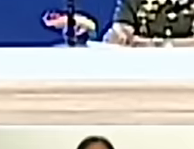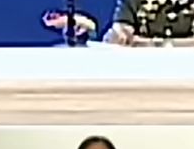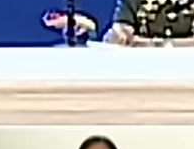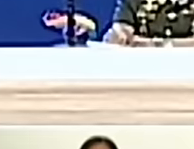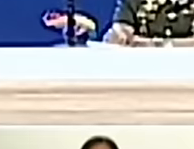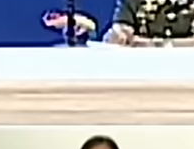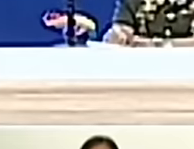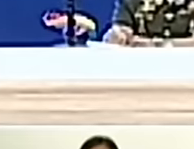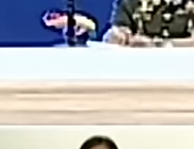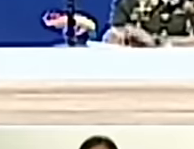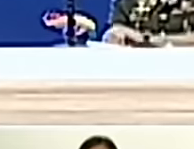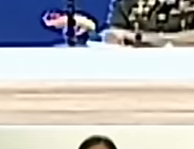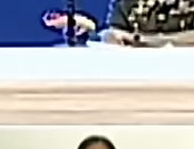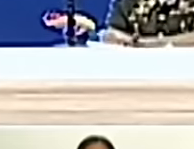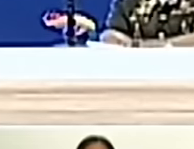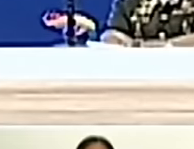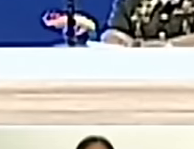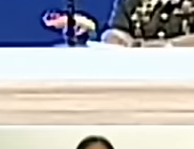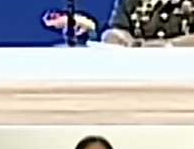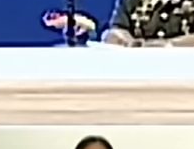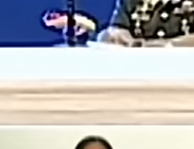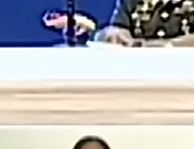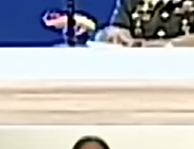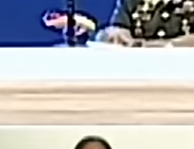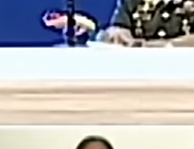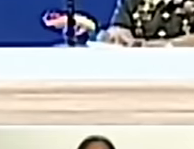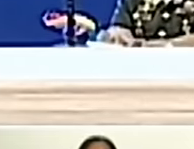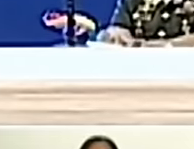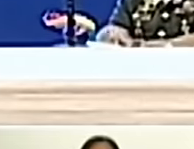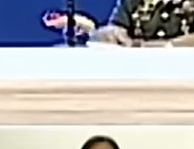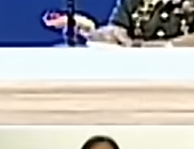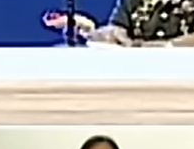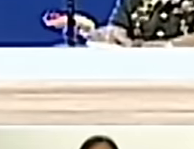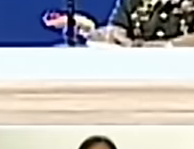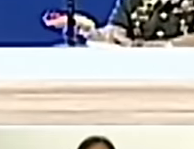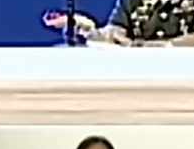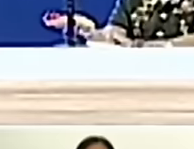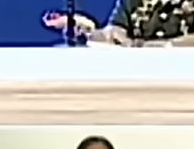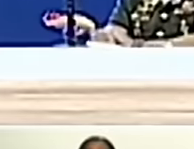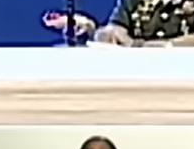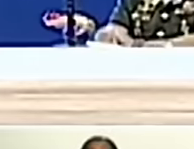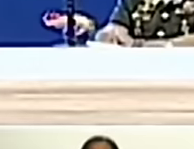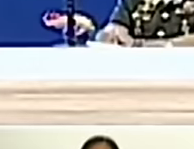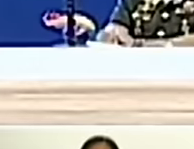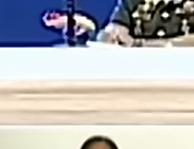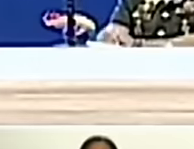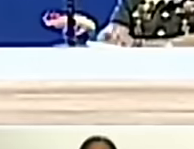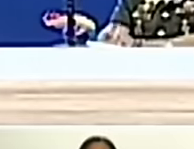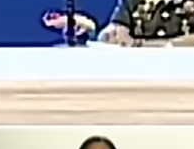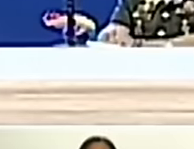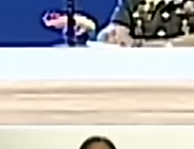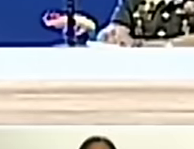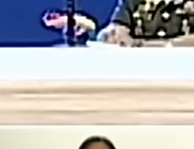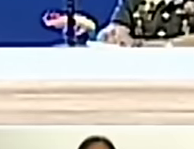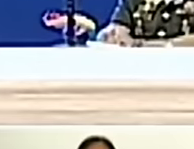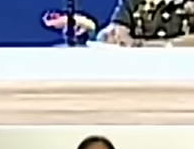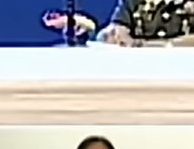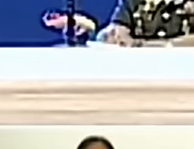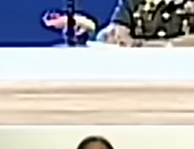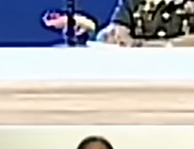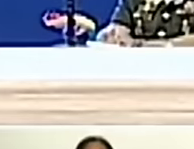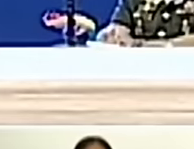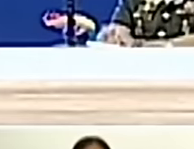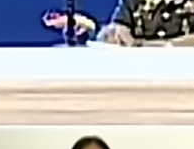clave, medular, de nuestros derechos. Y es cuando el Imperio Británico procede